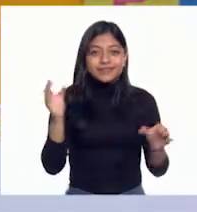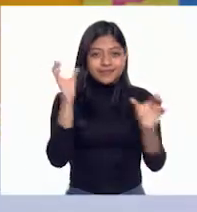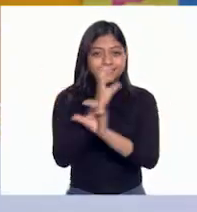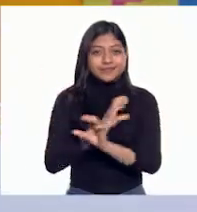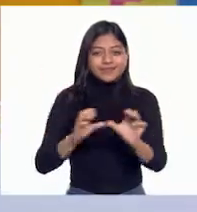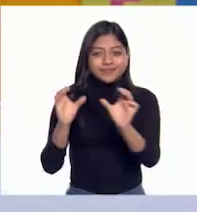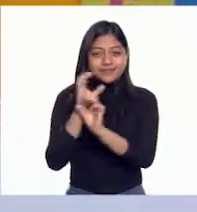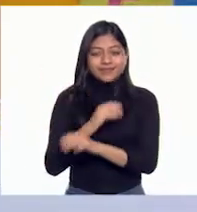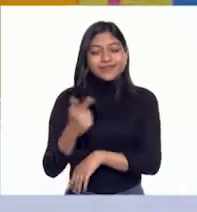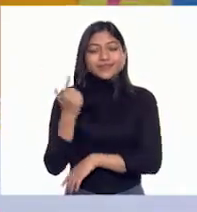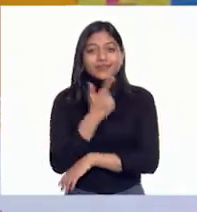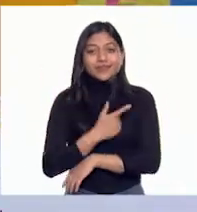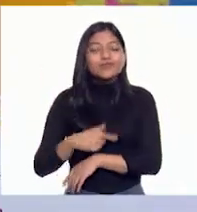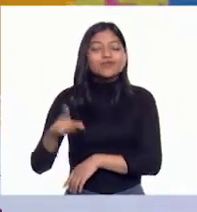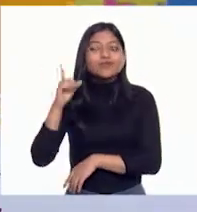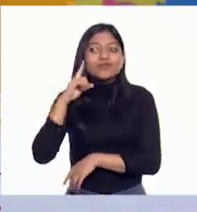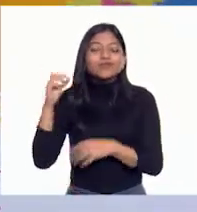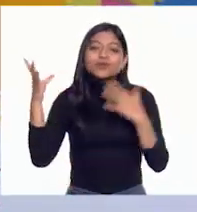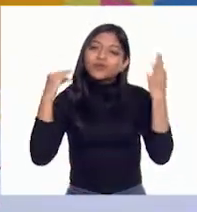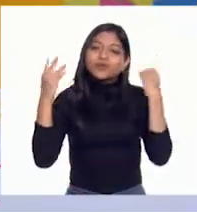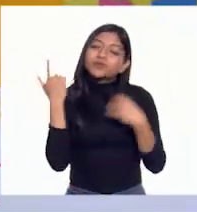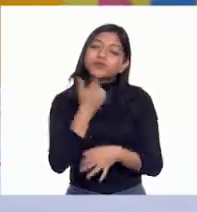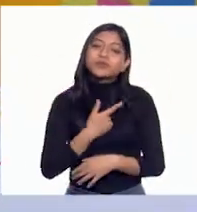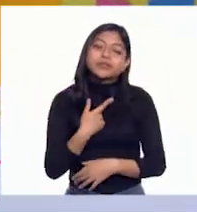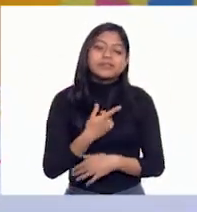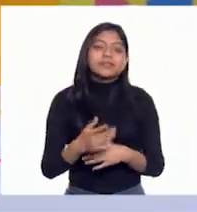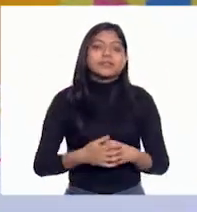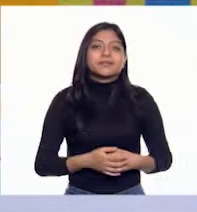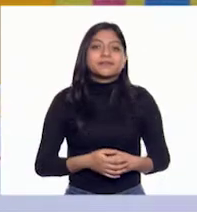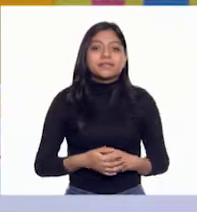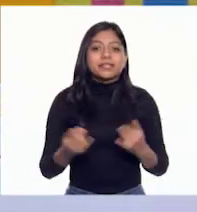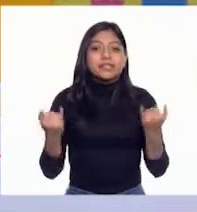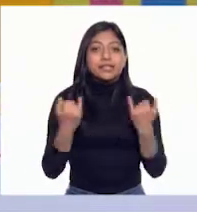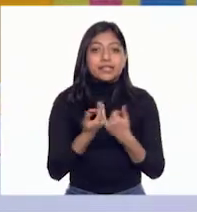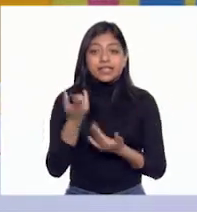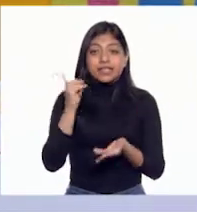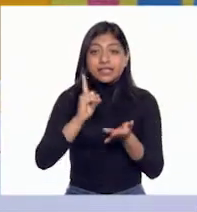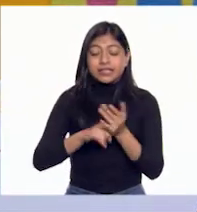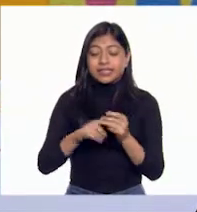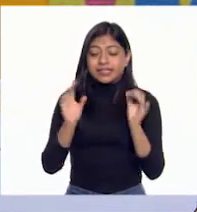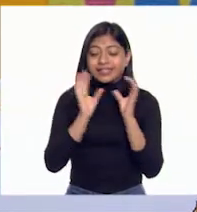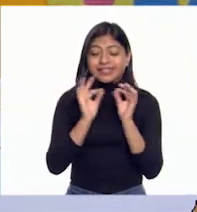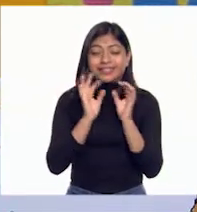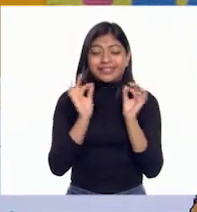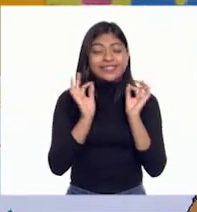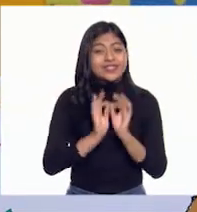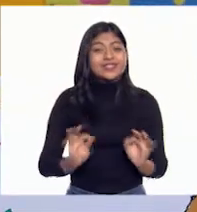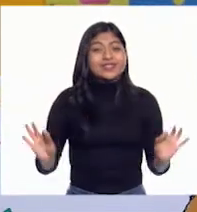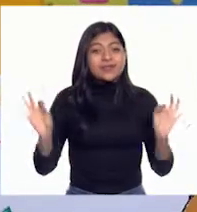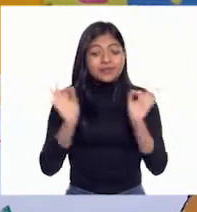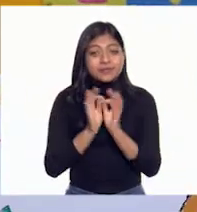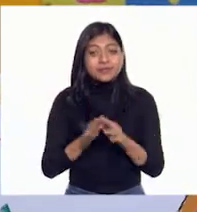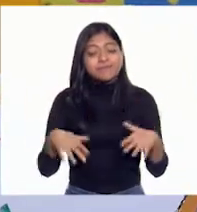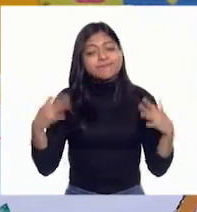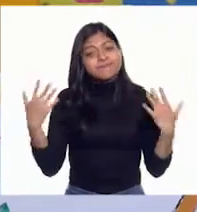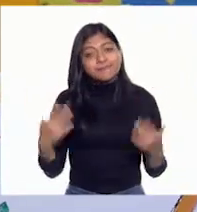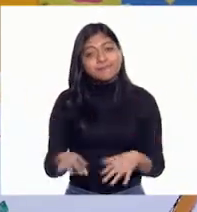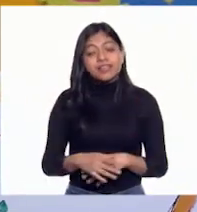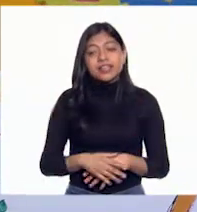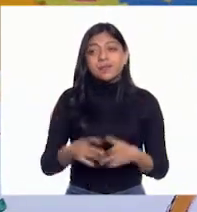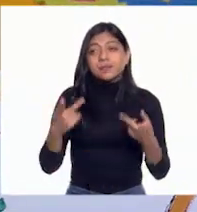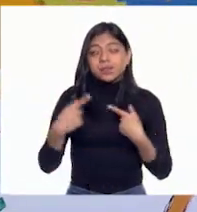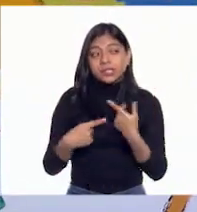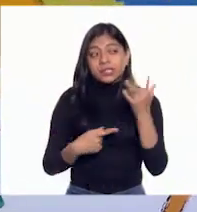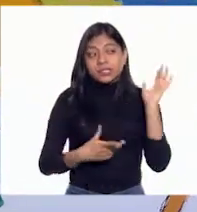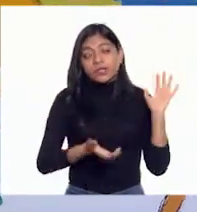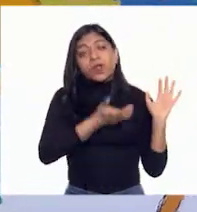Sí. Me encantó, tiene buen ritmo. ¿Y saben qué? También tiene muy buena información. Oye, como dice una frase que mi